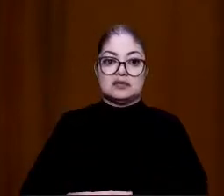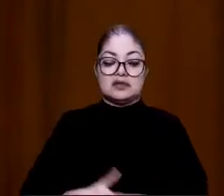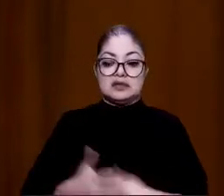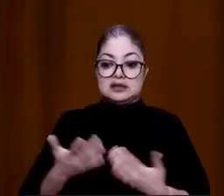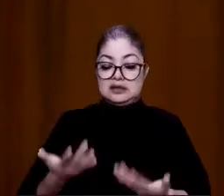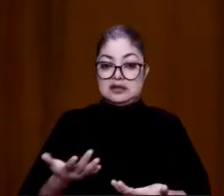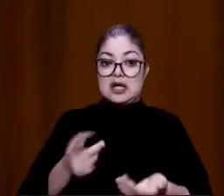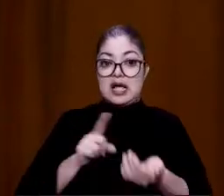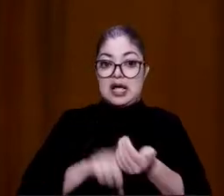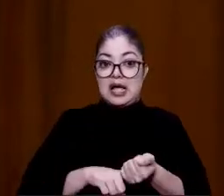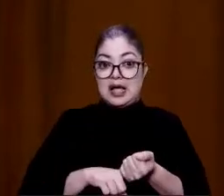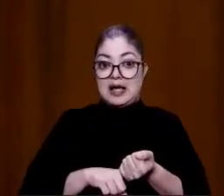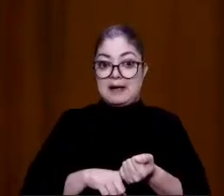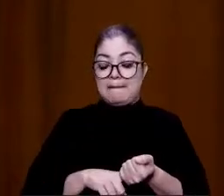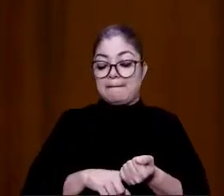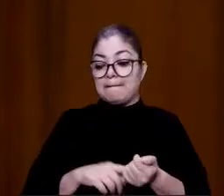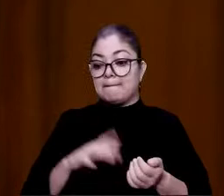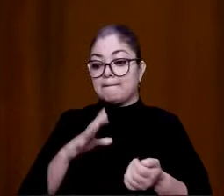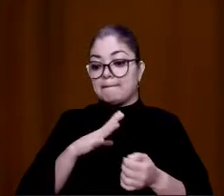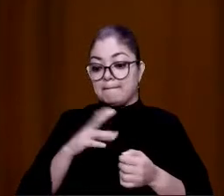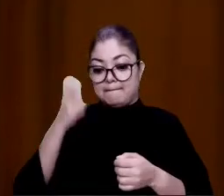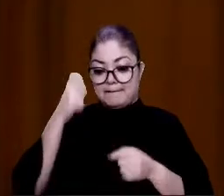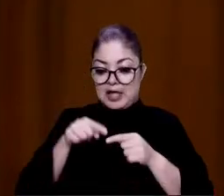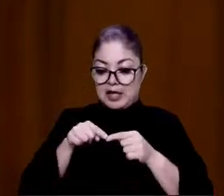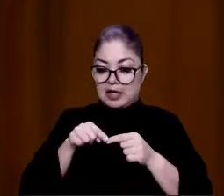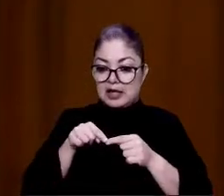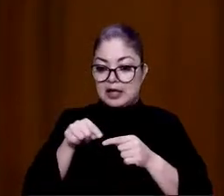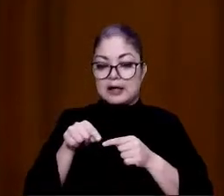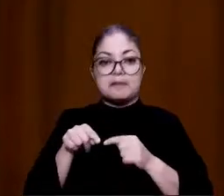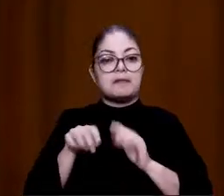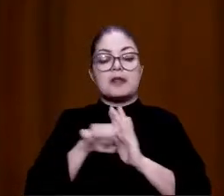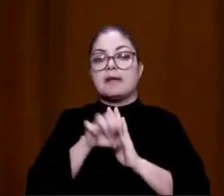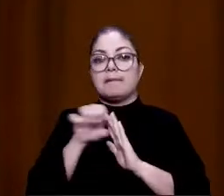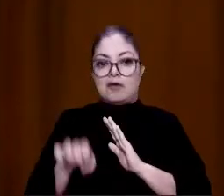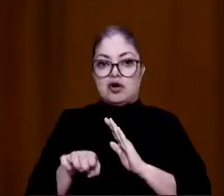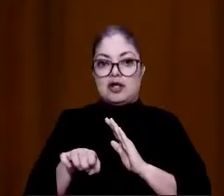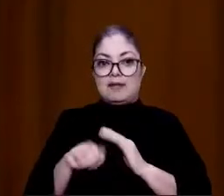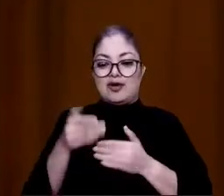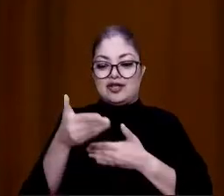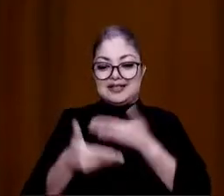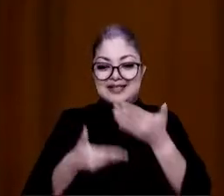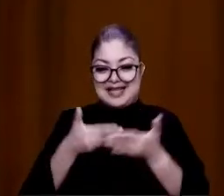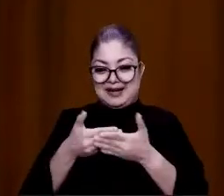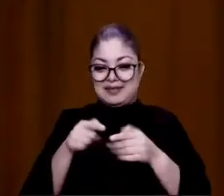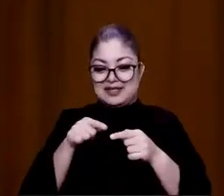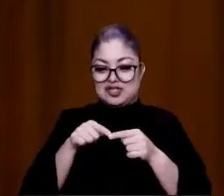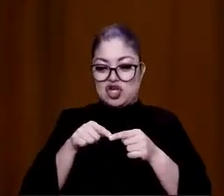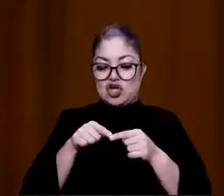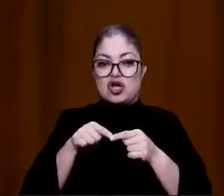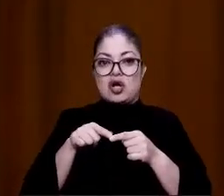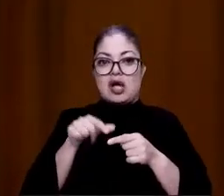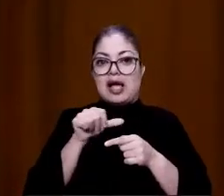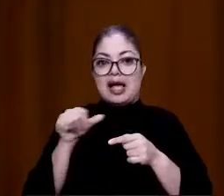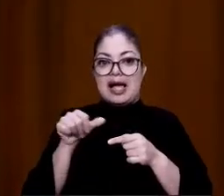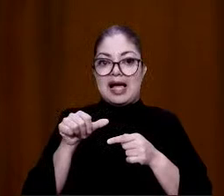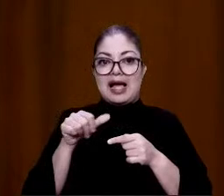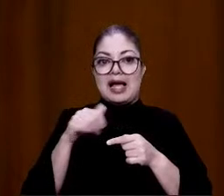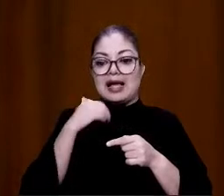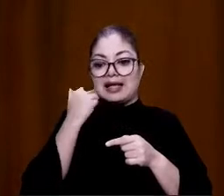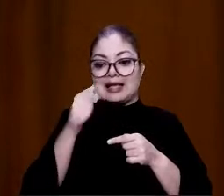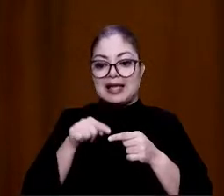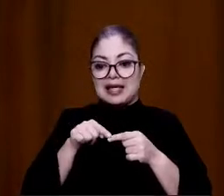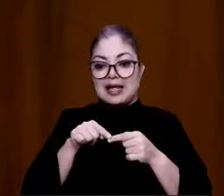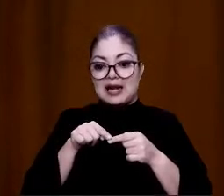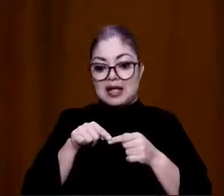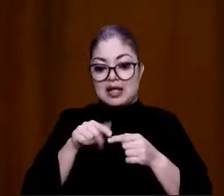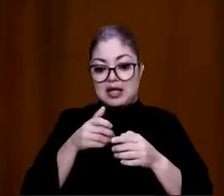los primeros tramos del viaje, es decir, prestan el servicio para la gente que va a tomar un medio